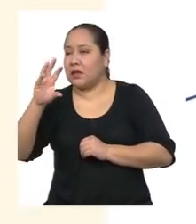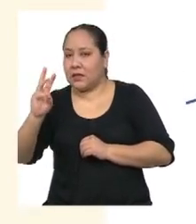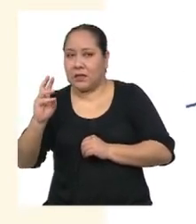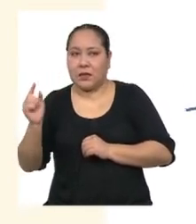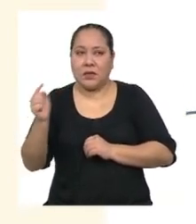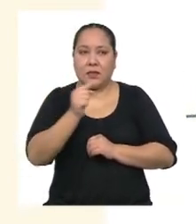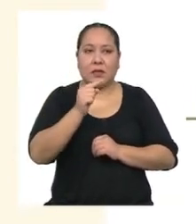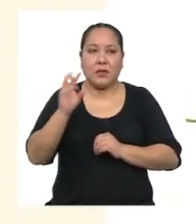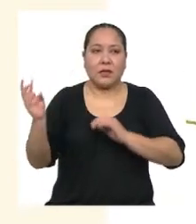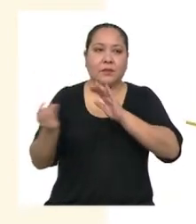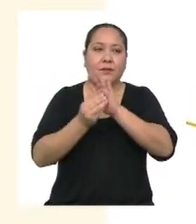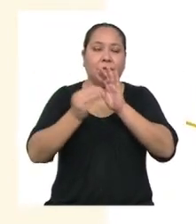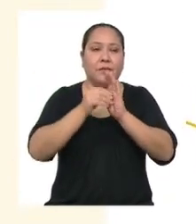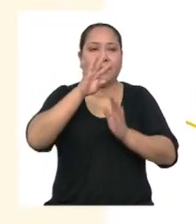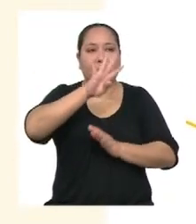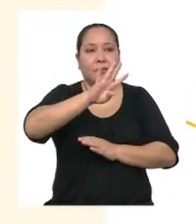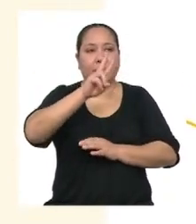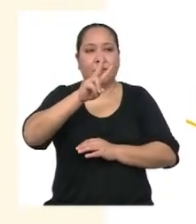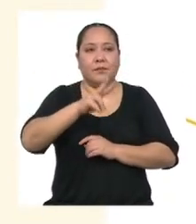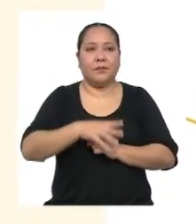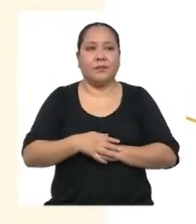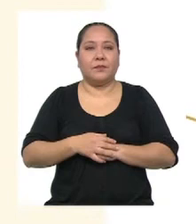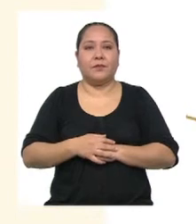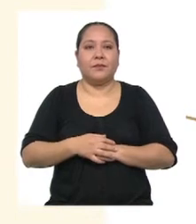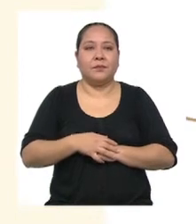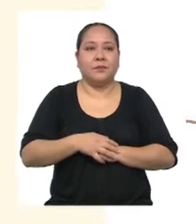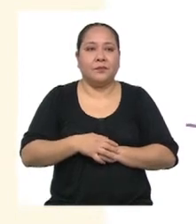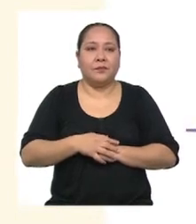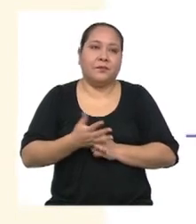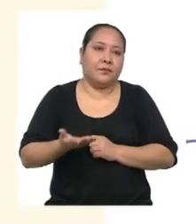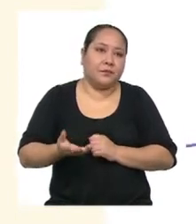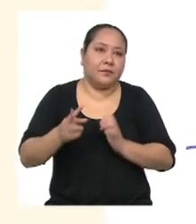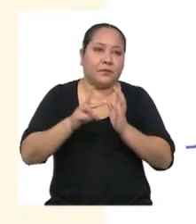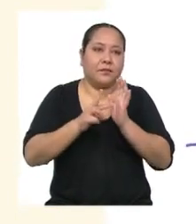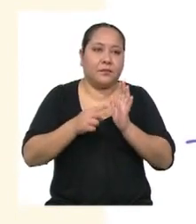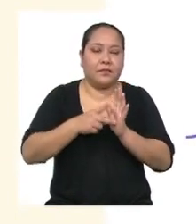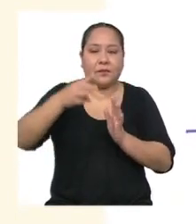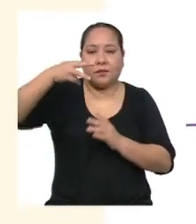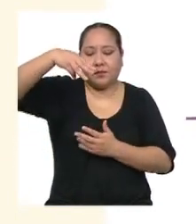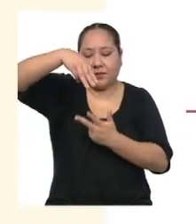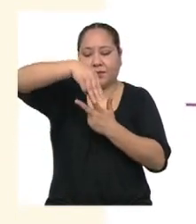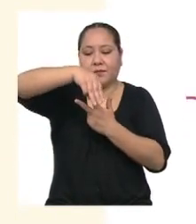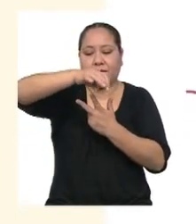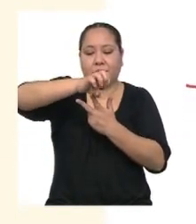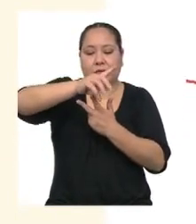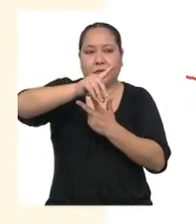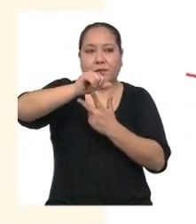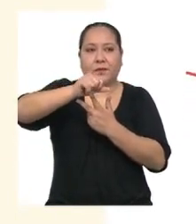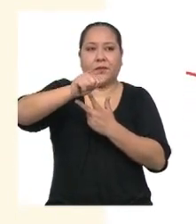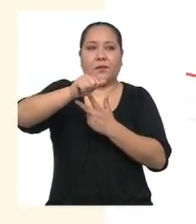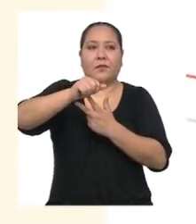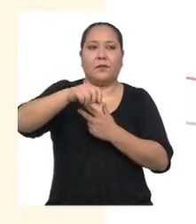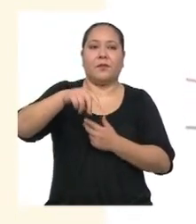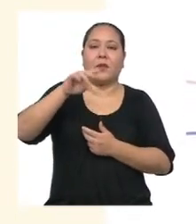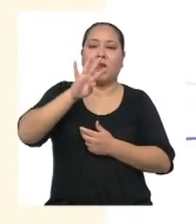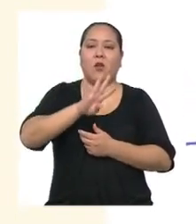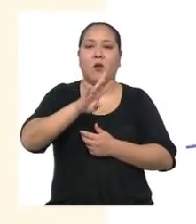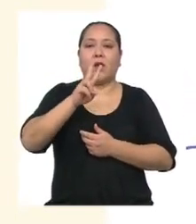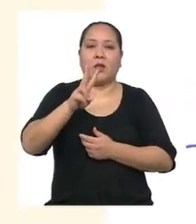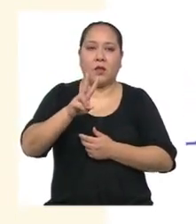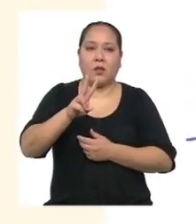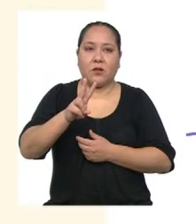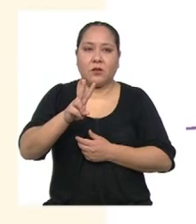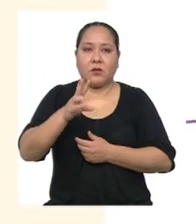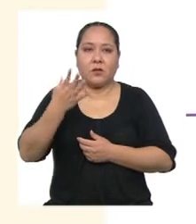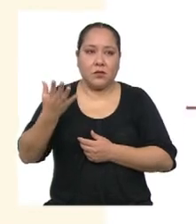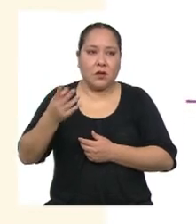considera el valor de la variable 42. Entonces, la mediana es el promedio de 42 y